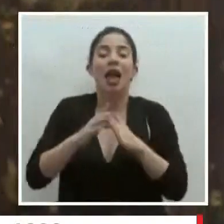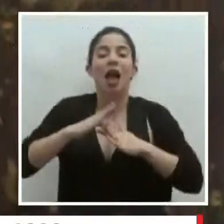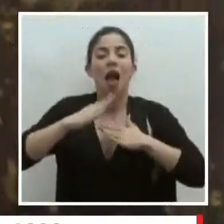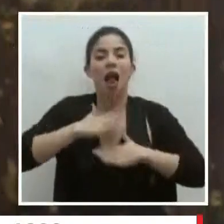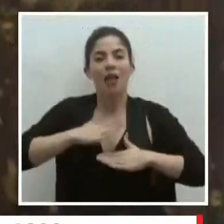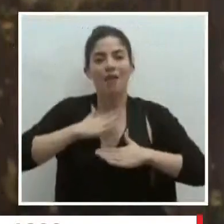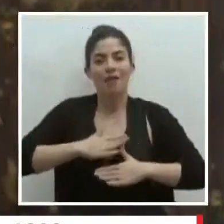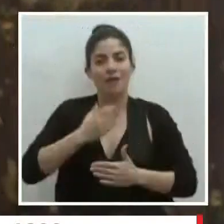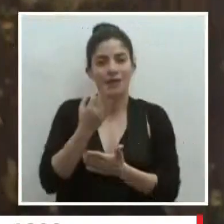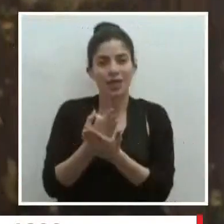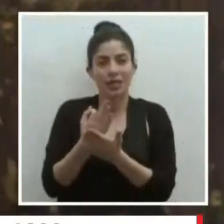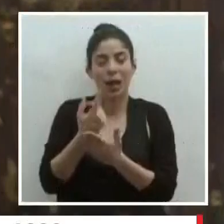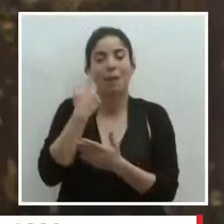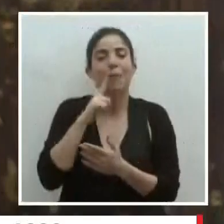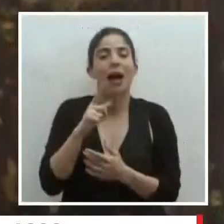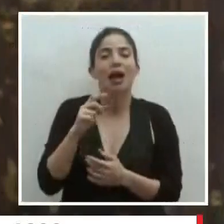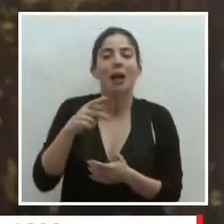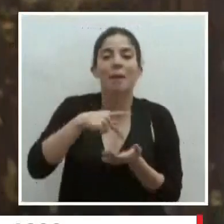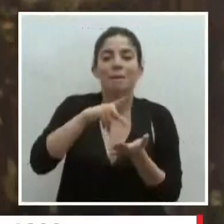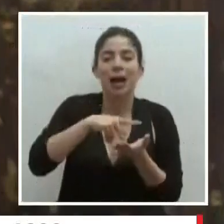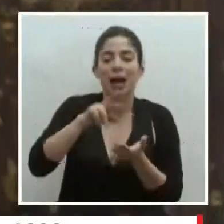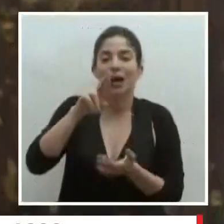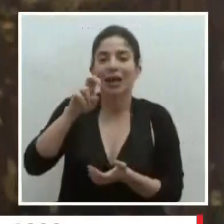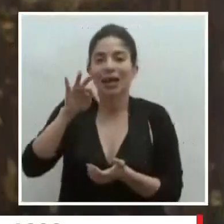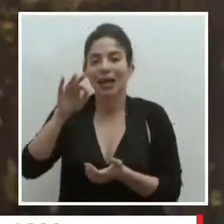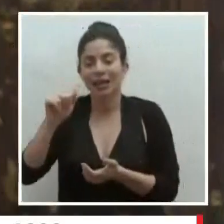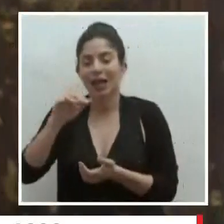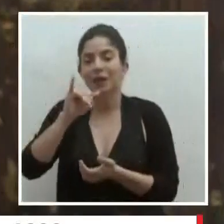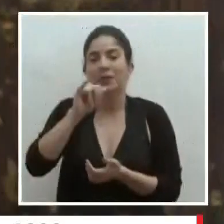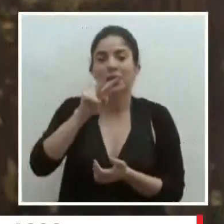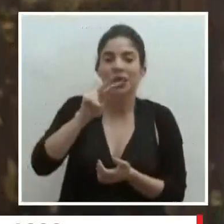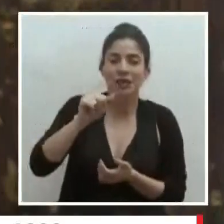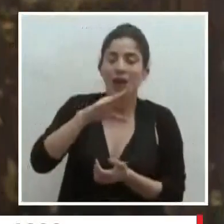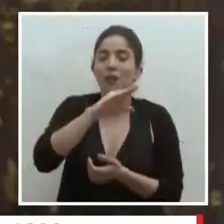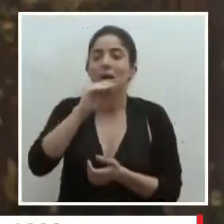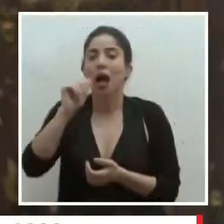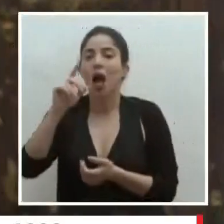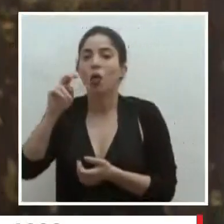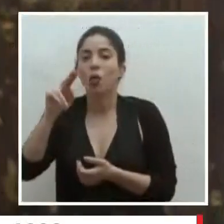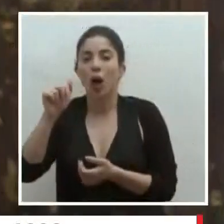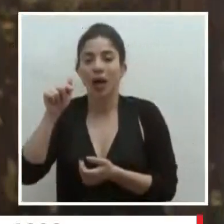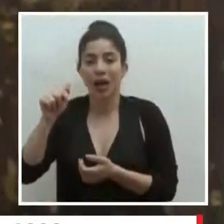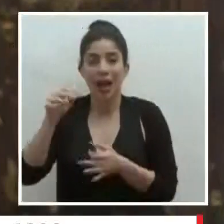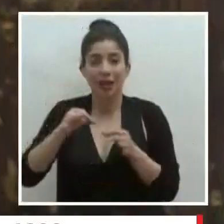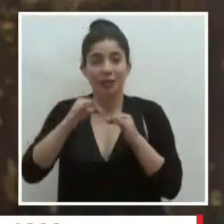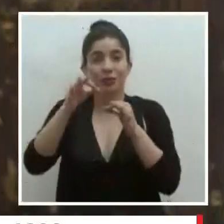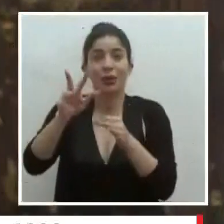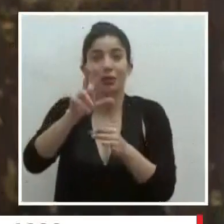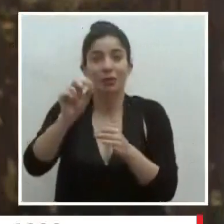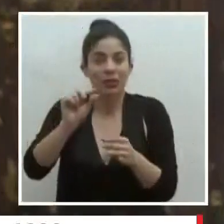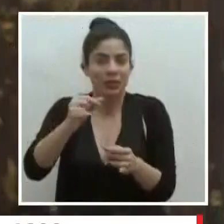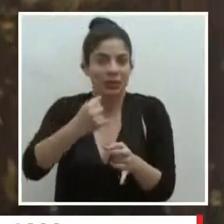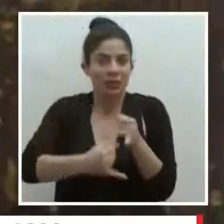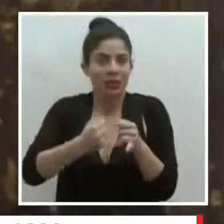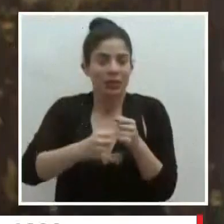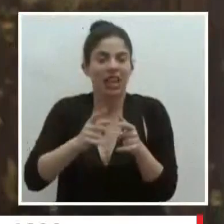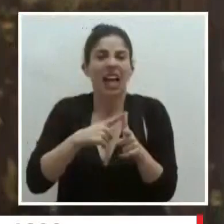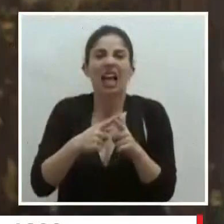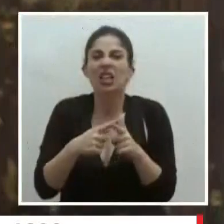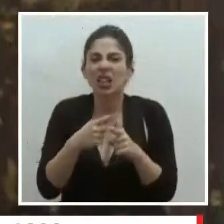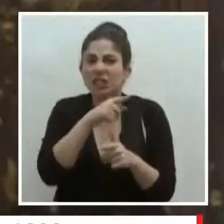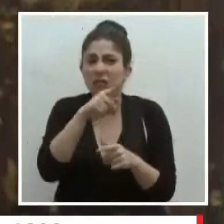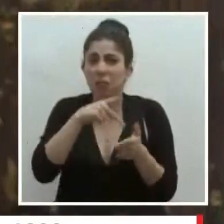a renta, IVA, selectivo consumo y aduanas. También ya vence esa moratoria de 3 meses. ¿Qué pueden hacer